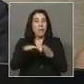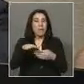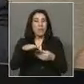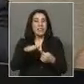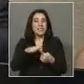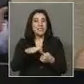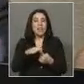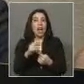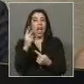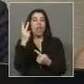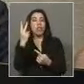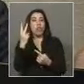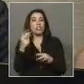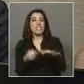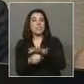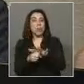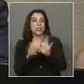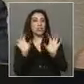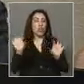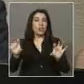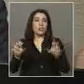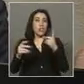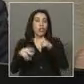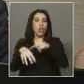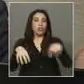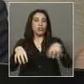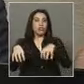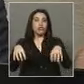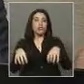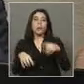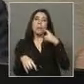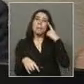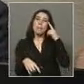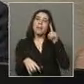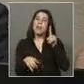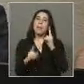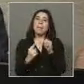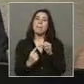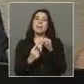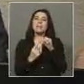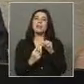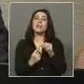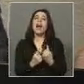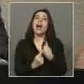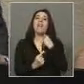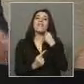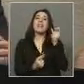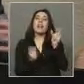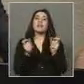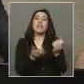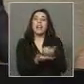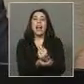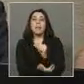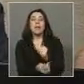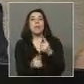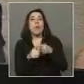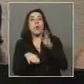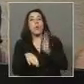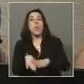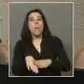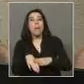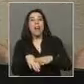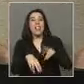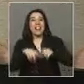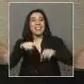son estas dos condiciones, pero sobre todo, aquella que afecta a los más modestos, que muchas veces por estas subdivisiones se ven